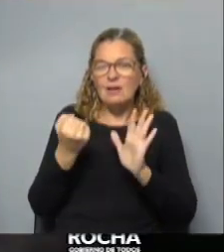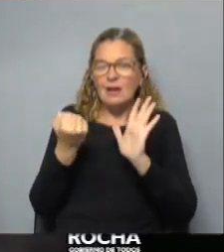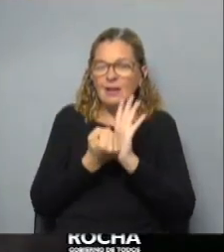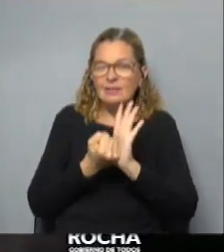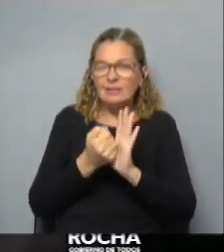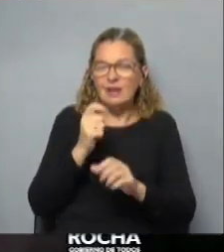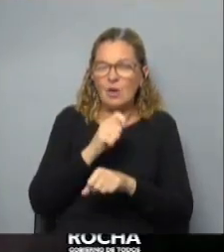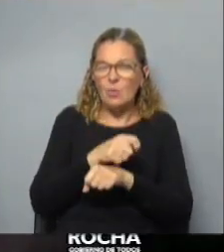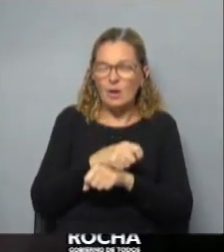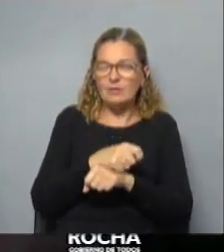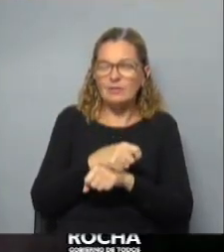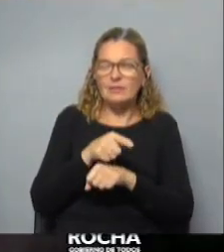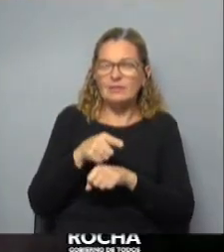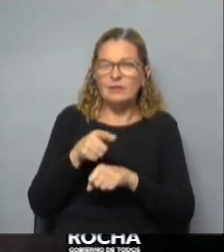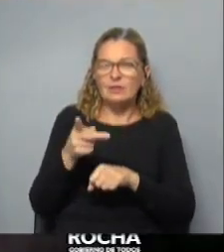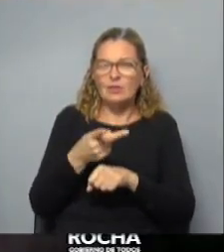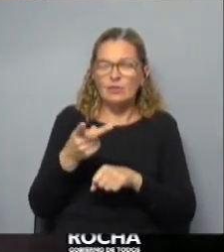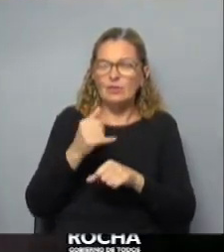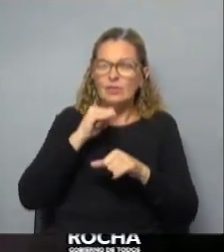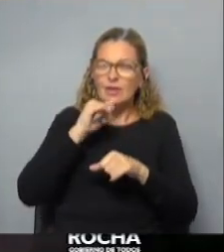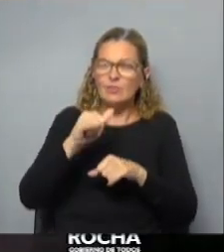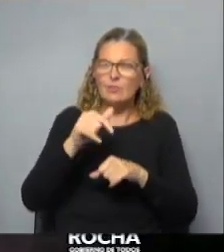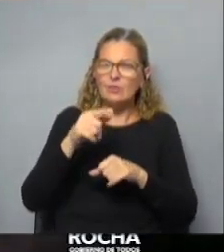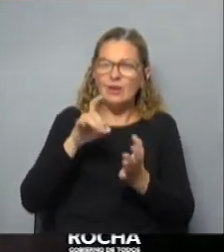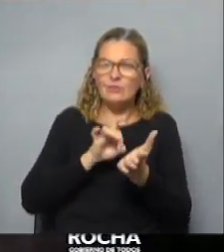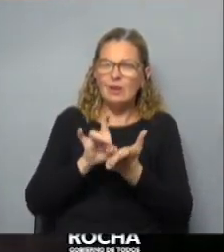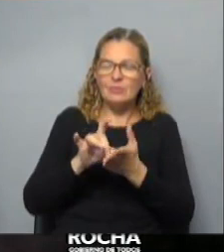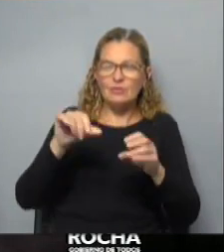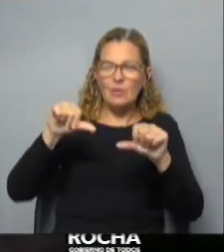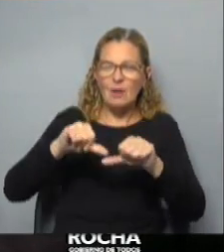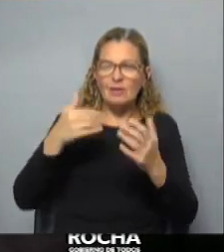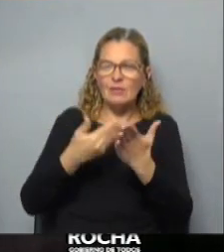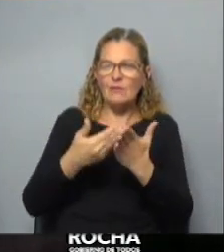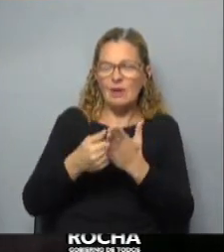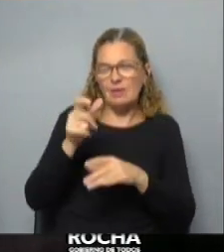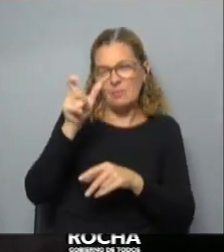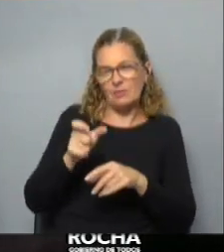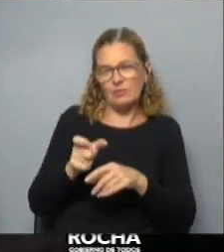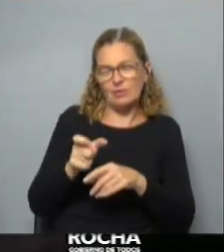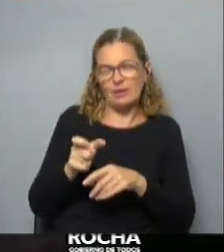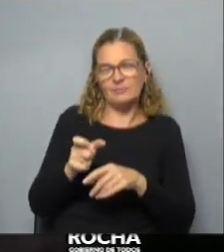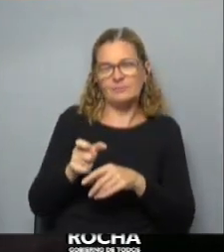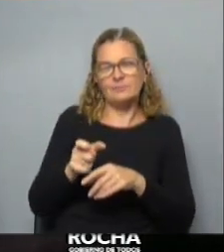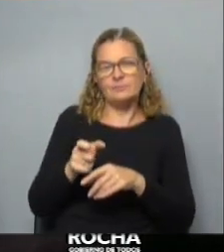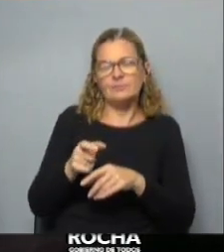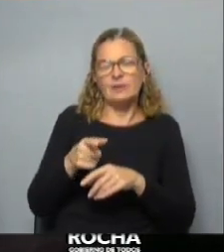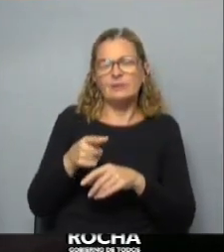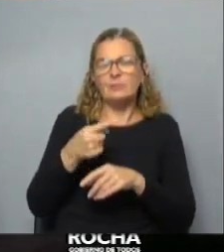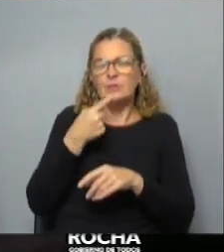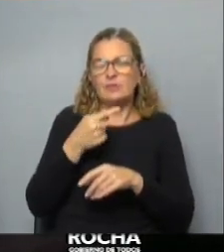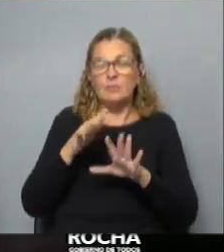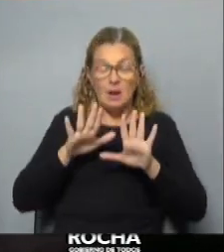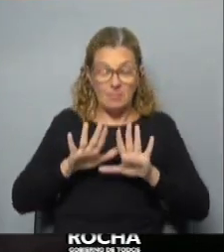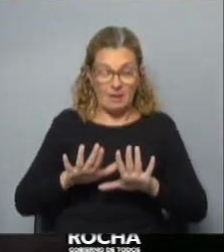pero los funcionarios del registro denuncian un servicio deficiente por falta de personal las funciones impositiva de